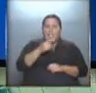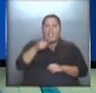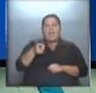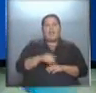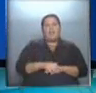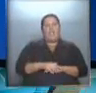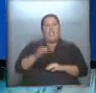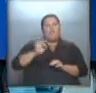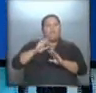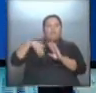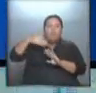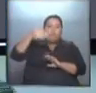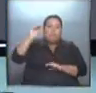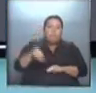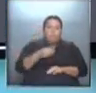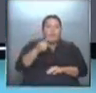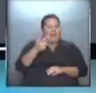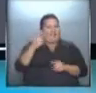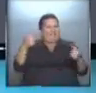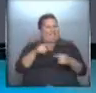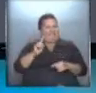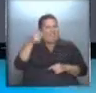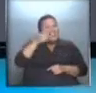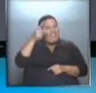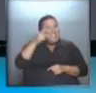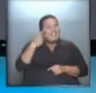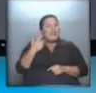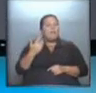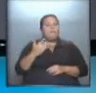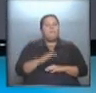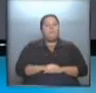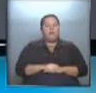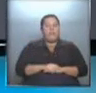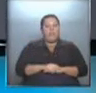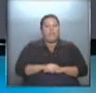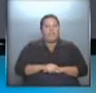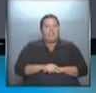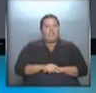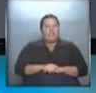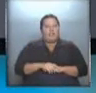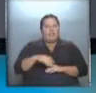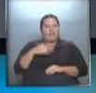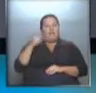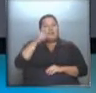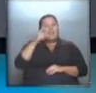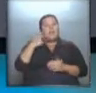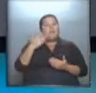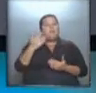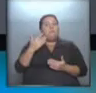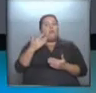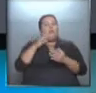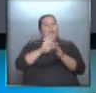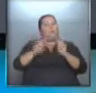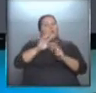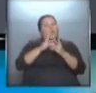electoral algunos años después, en la medida en que el kirchnerismo pudo tener una reacción e ir suavizando